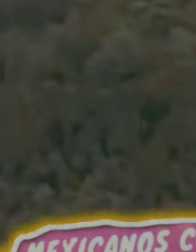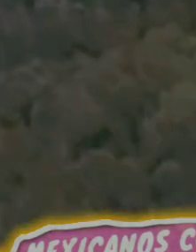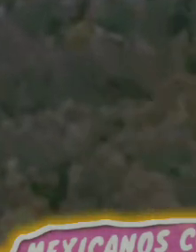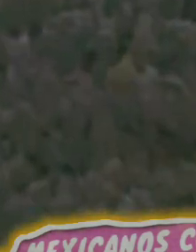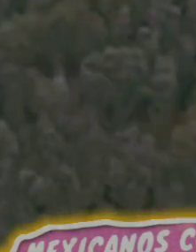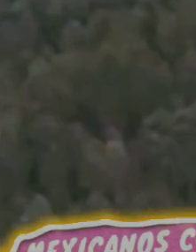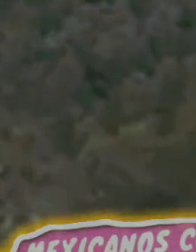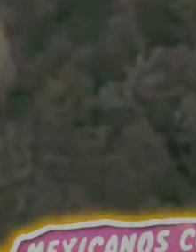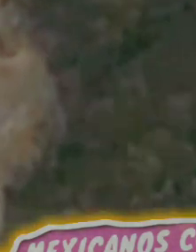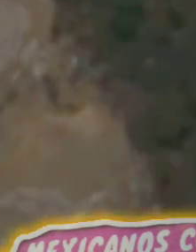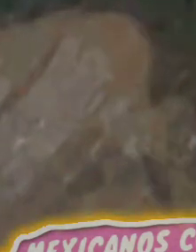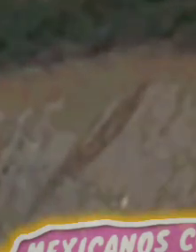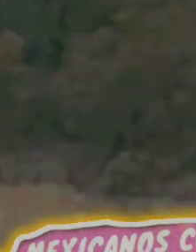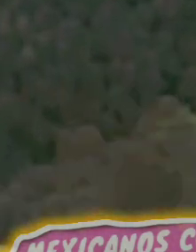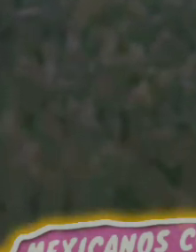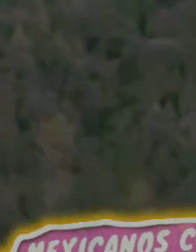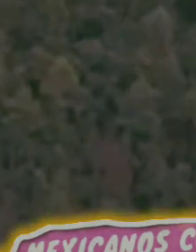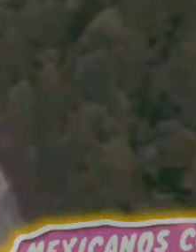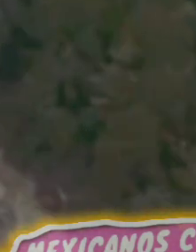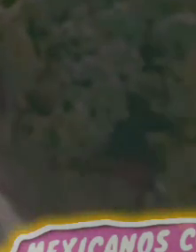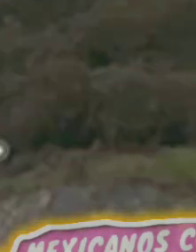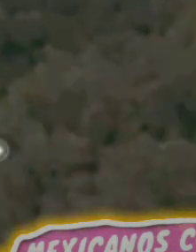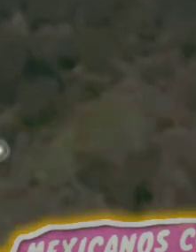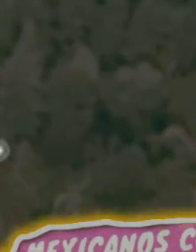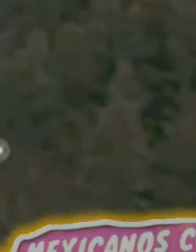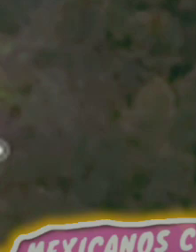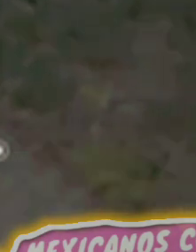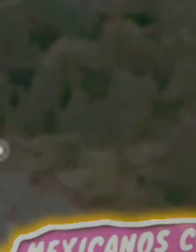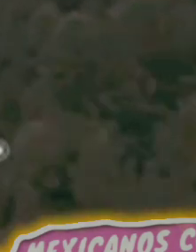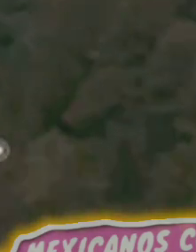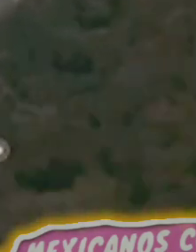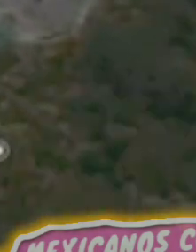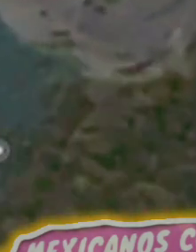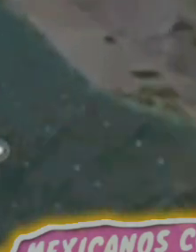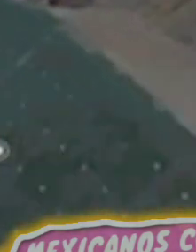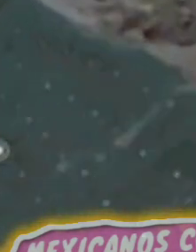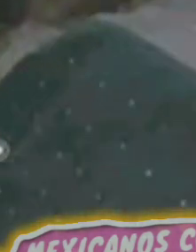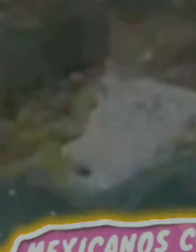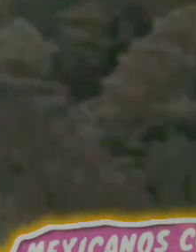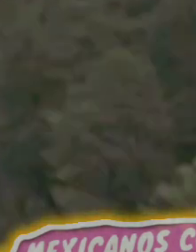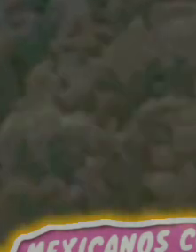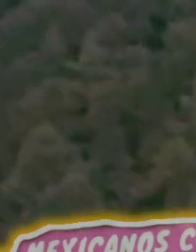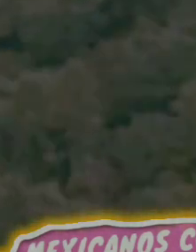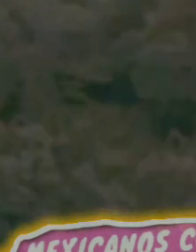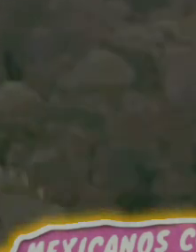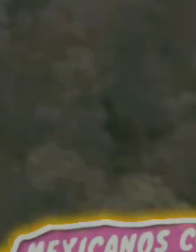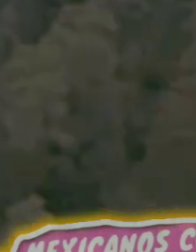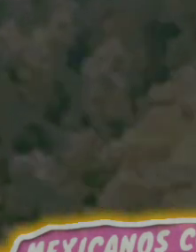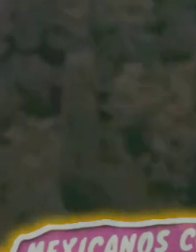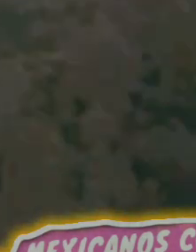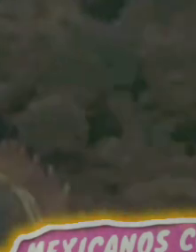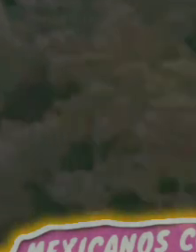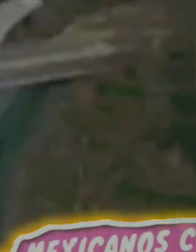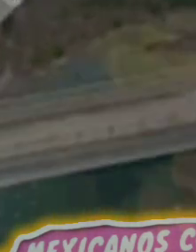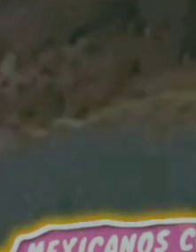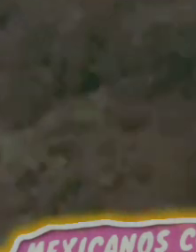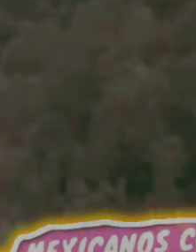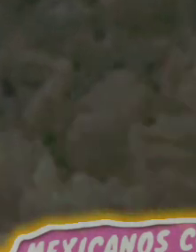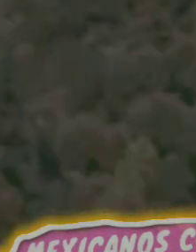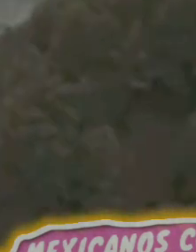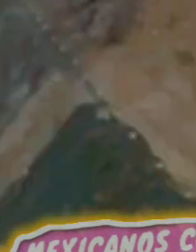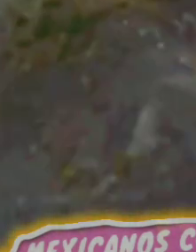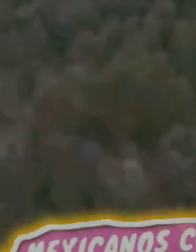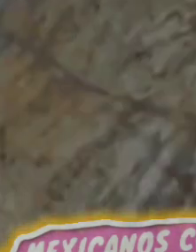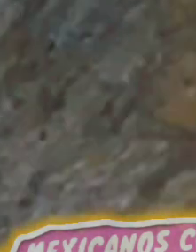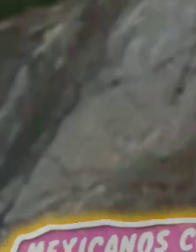14 viaductos, 10 túneles, 20 entronques y 2 casetas. El avance es el 95%, la longitud